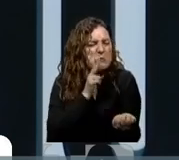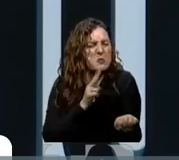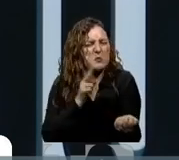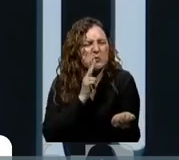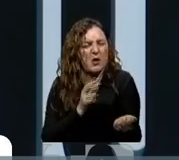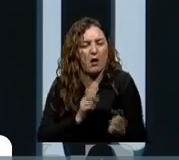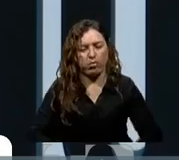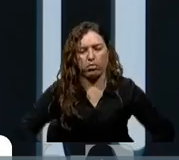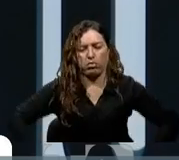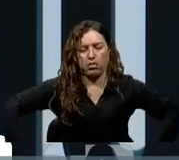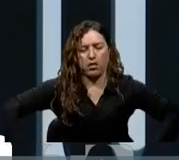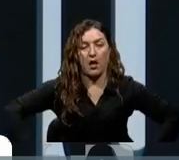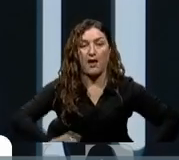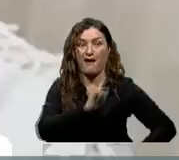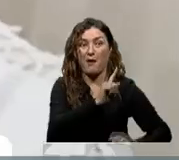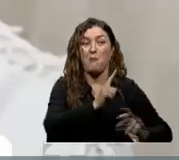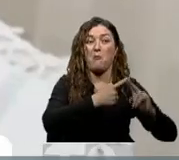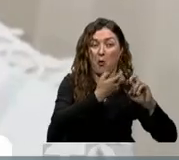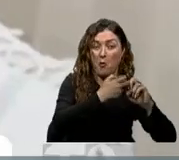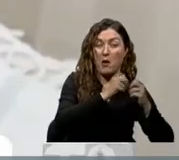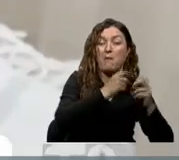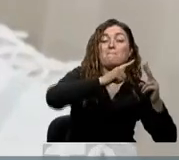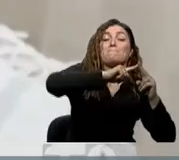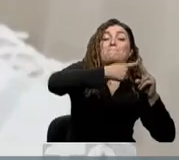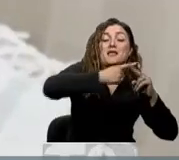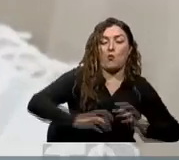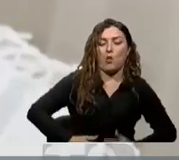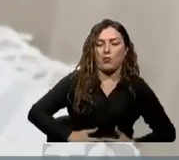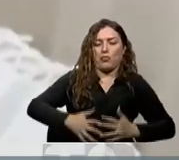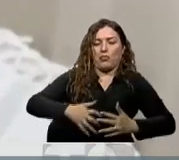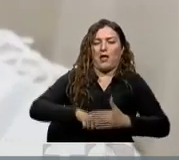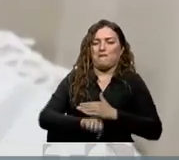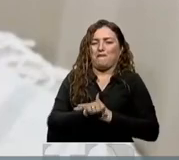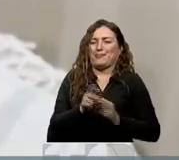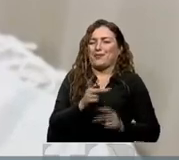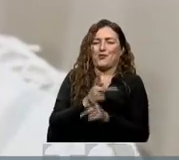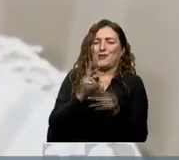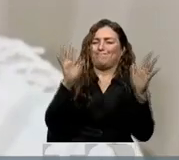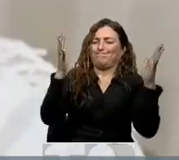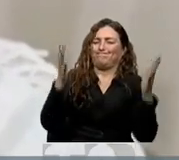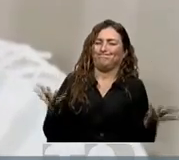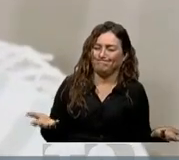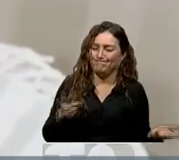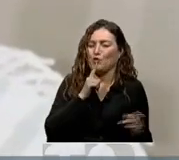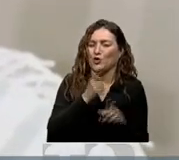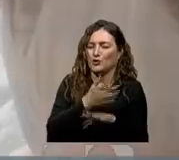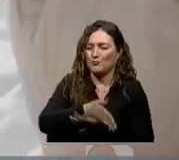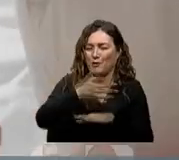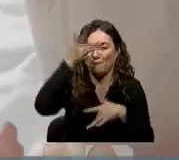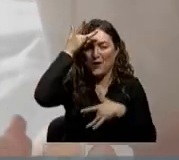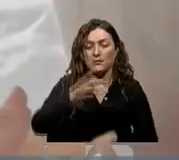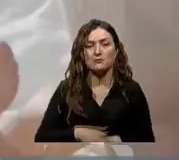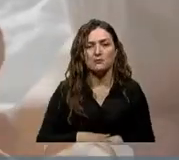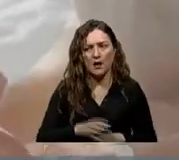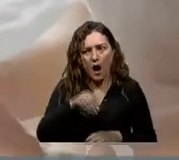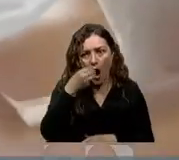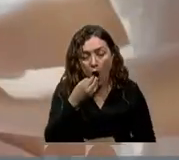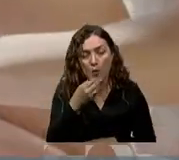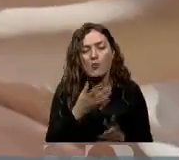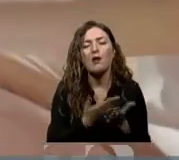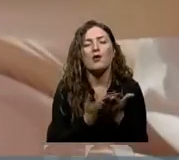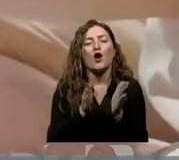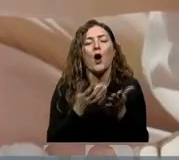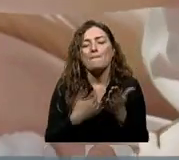problemas que arrancaron en los 1000 primeros días. Sin embargo, no solo la alimentación es importante en esta etapa, también lo es el apego,